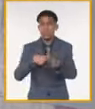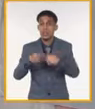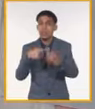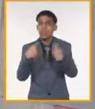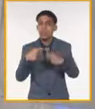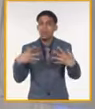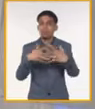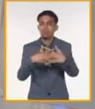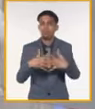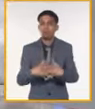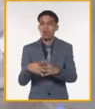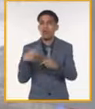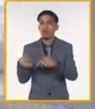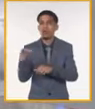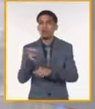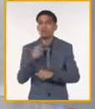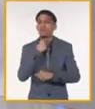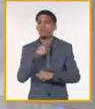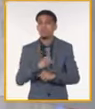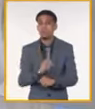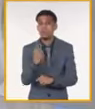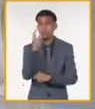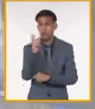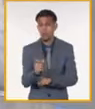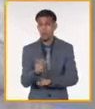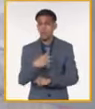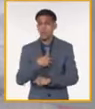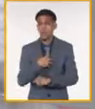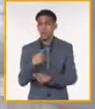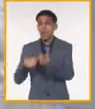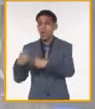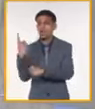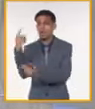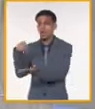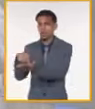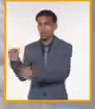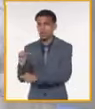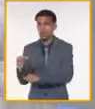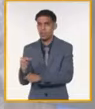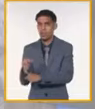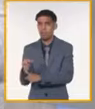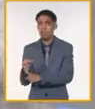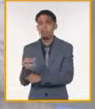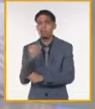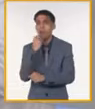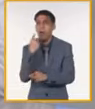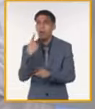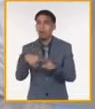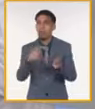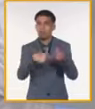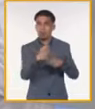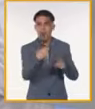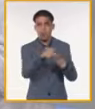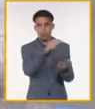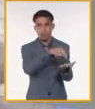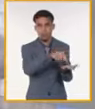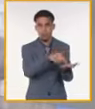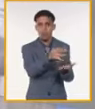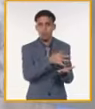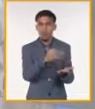empresarial de aquel otro municipio No que tribute al al de su casa matriz sino que también tribute al desarrollo del municipio donde está